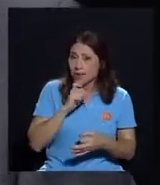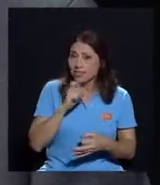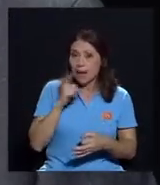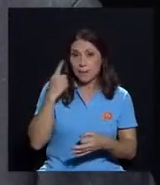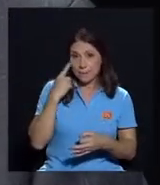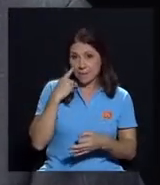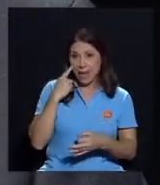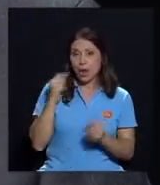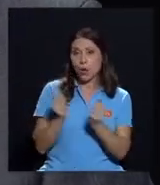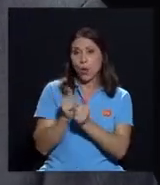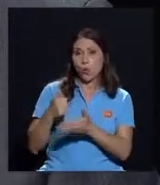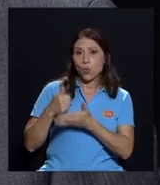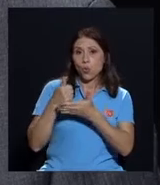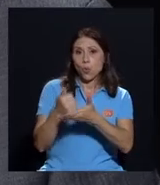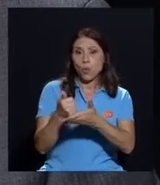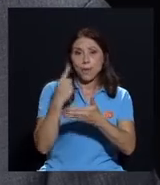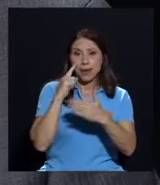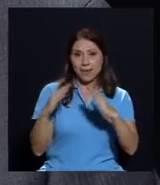de vivienda